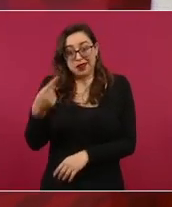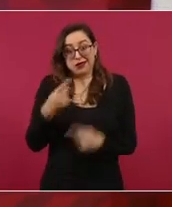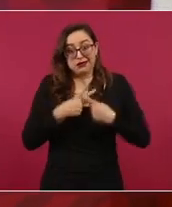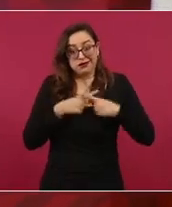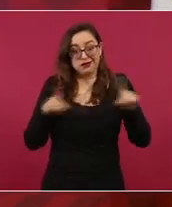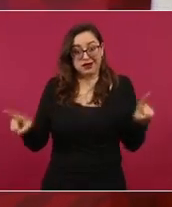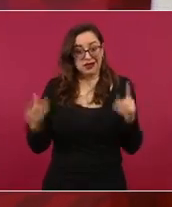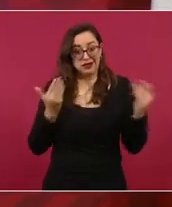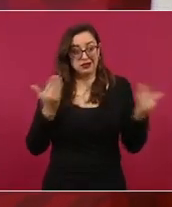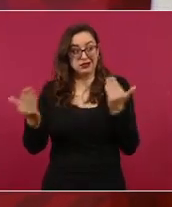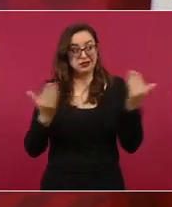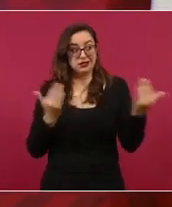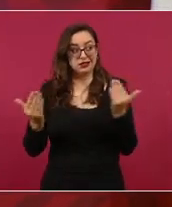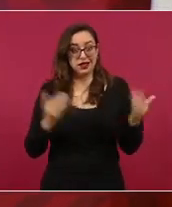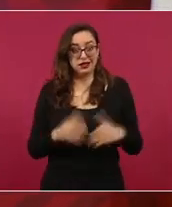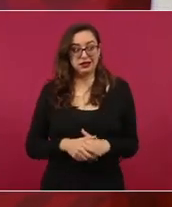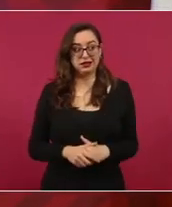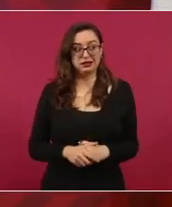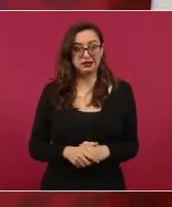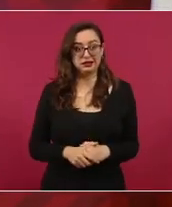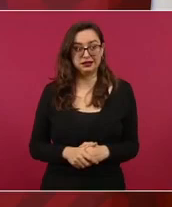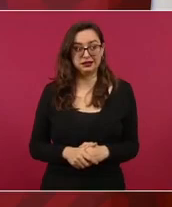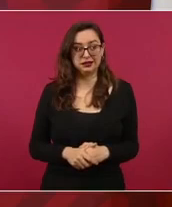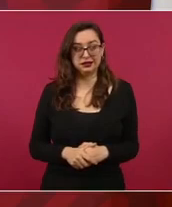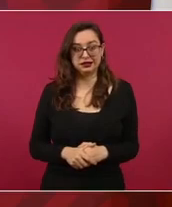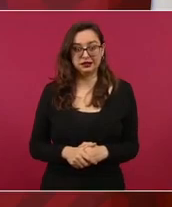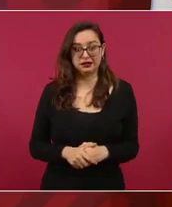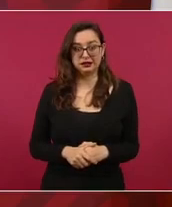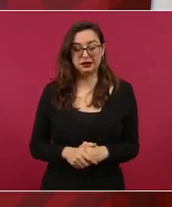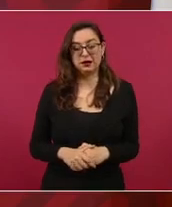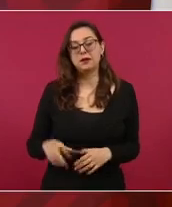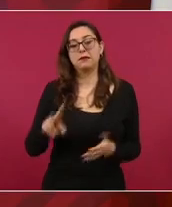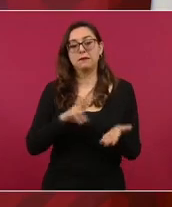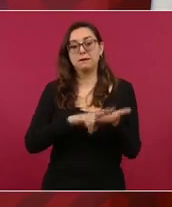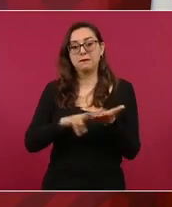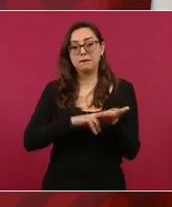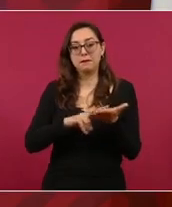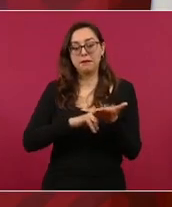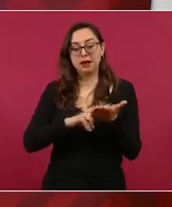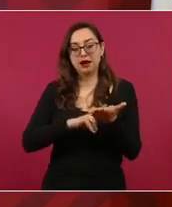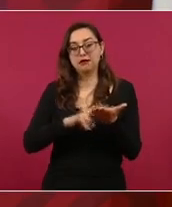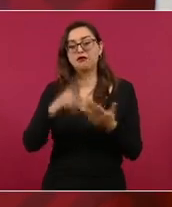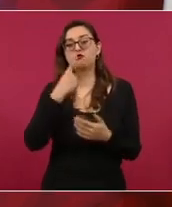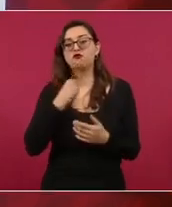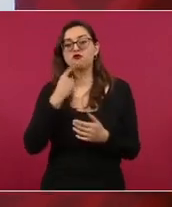y estos son heridos y detenidos. Siempre la verde arriba de la roja.